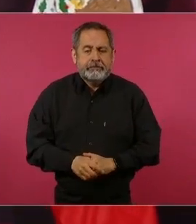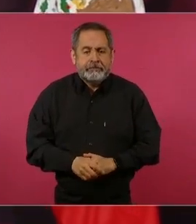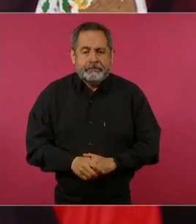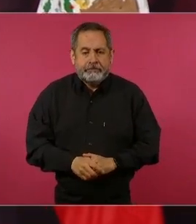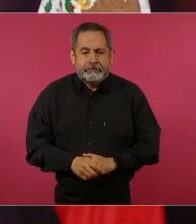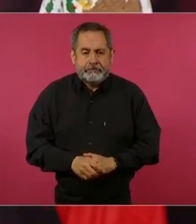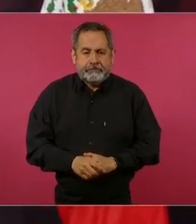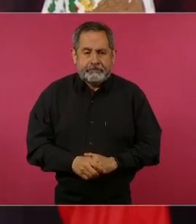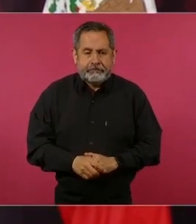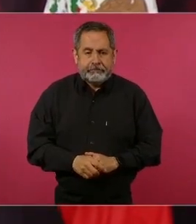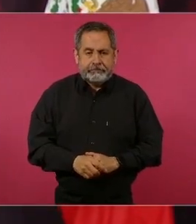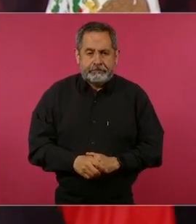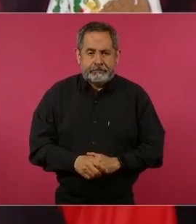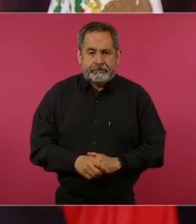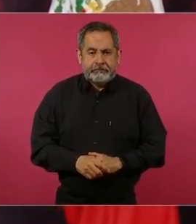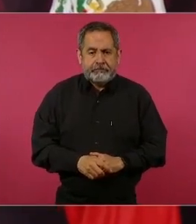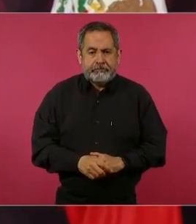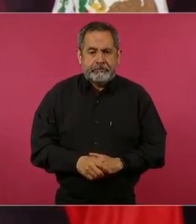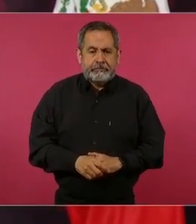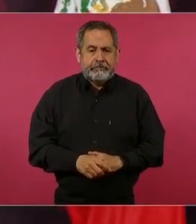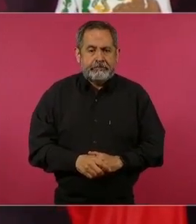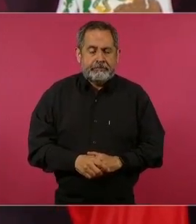y hacer